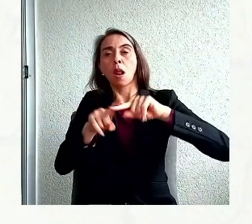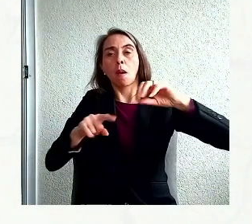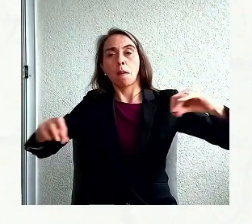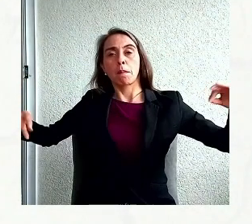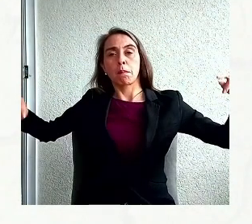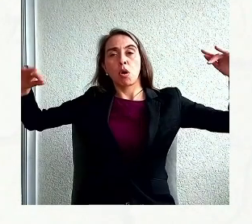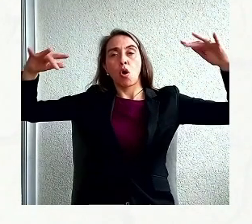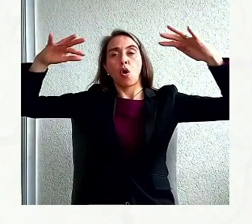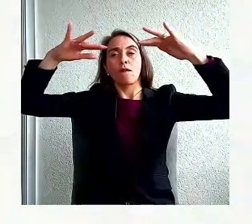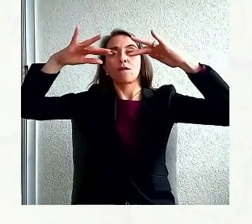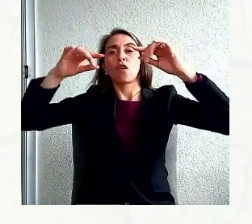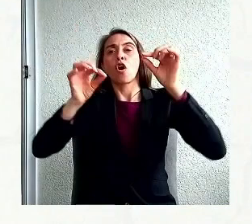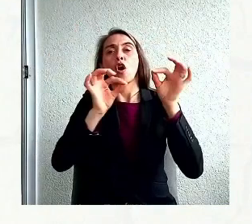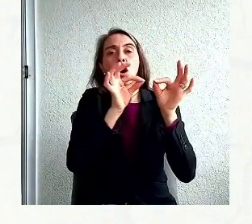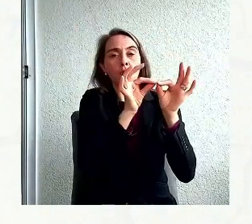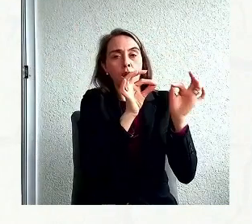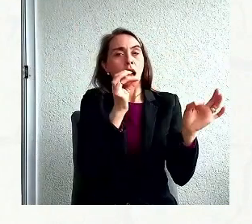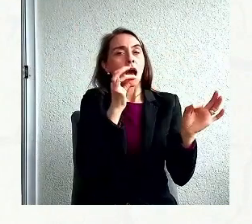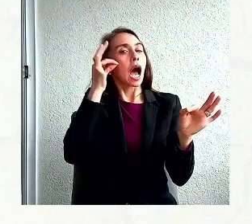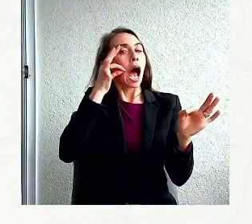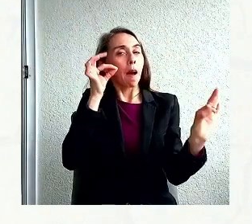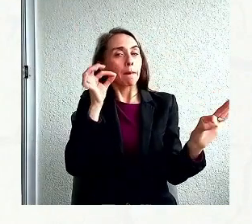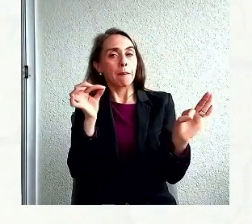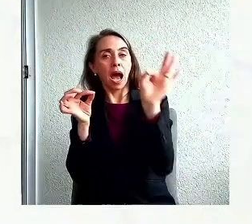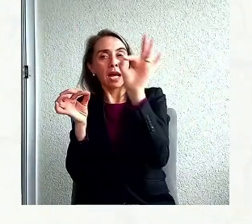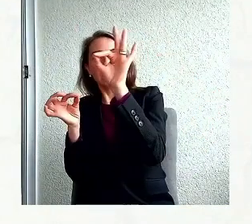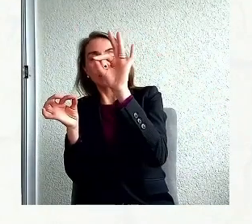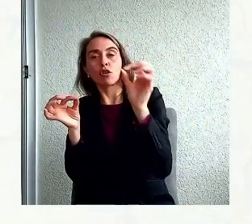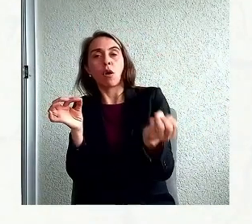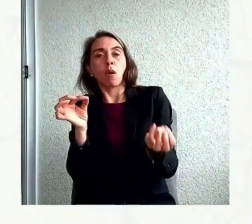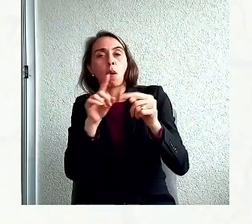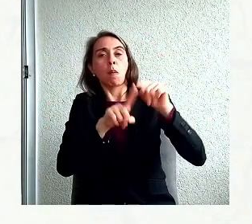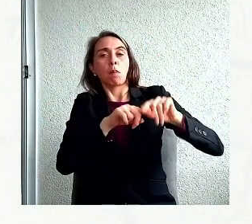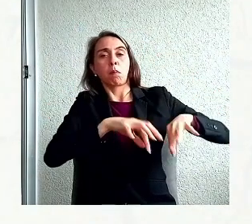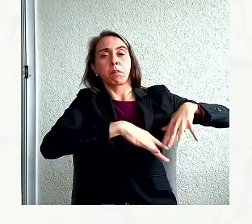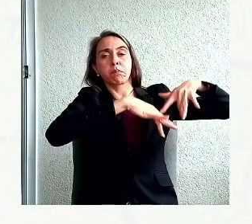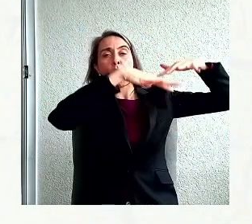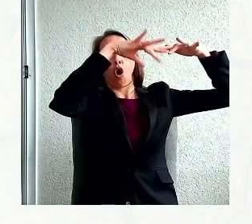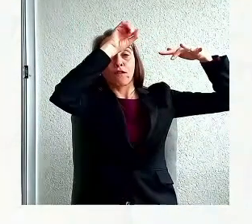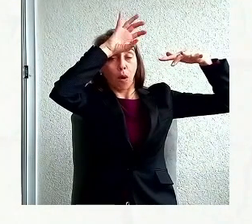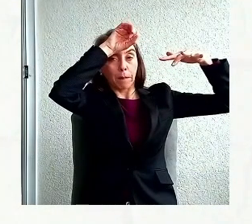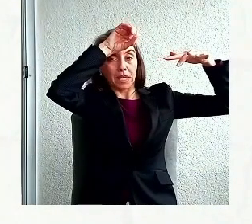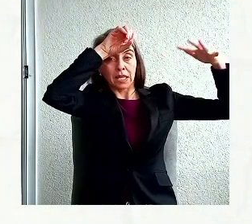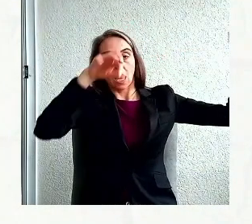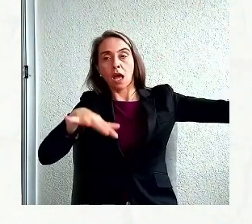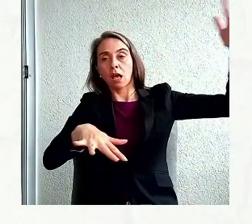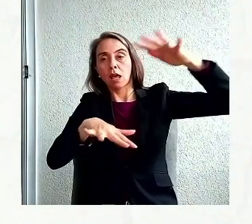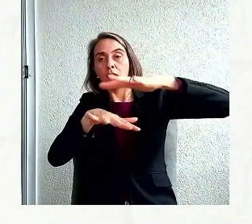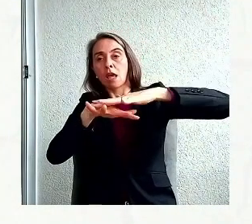glaciar. Entonces, desde esa perspectiva, nosotros quisimos estudiar este fenómeno. Para eso